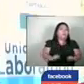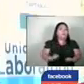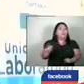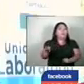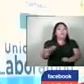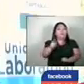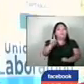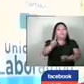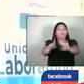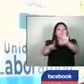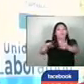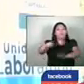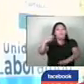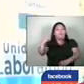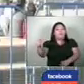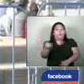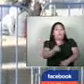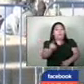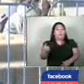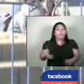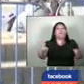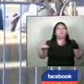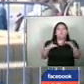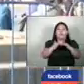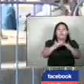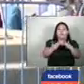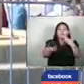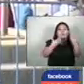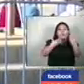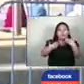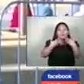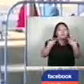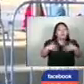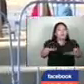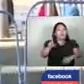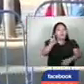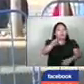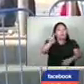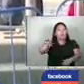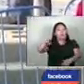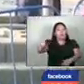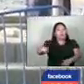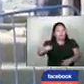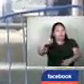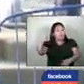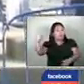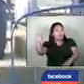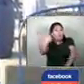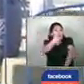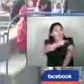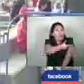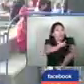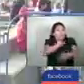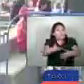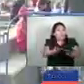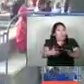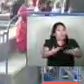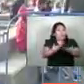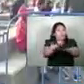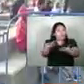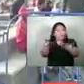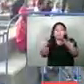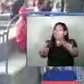16 mil personas. Así también es preciso destacar que más de 11 millones de dosis de vacunas contra COVID-19 han sido